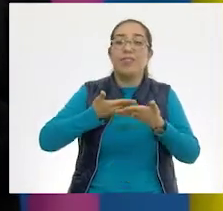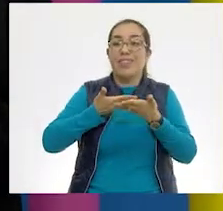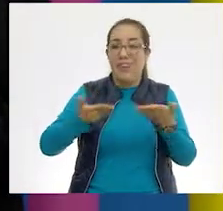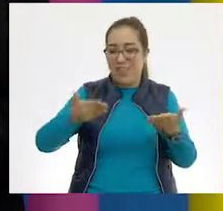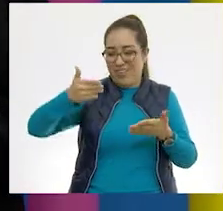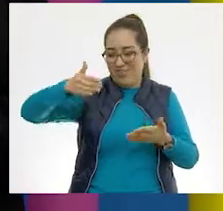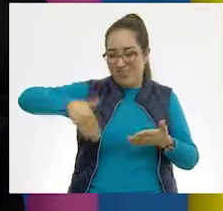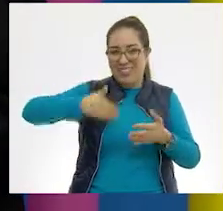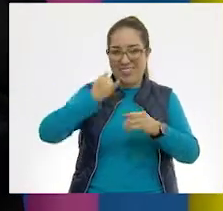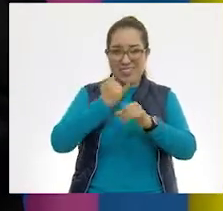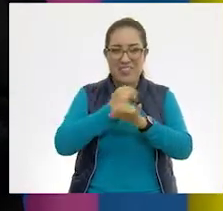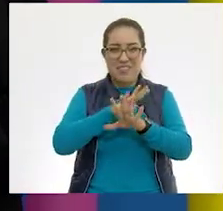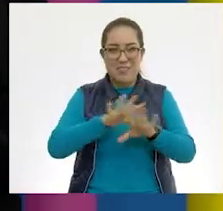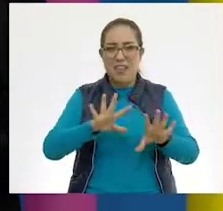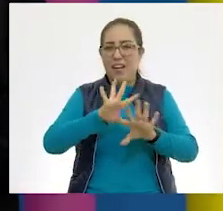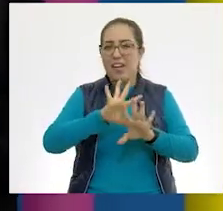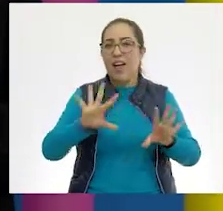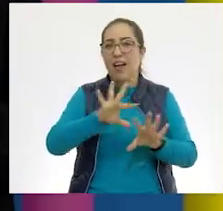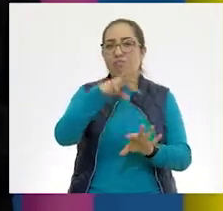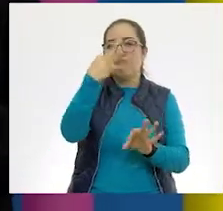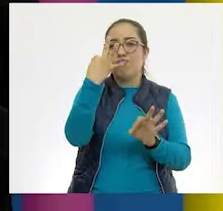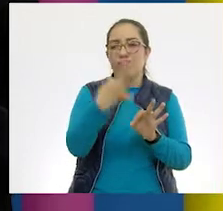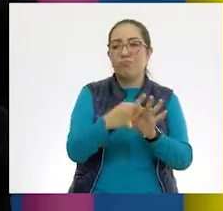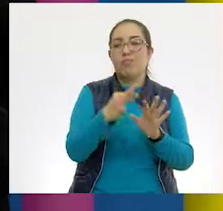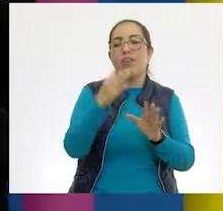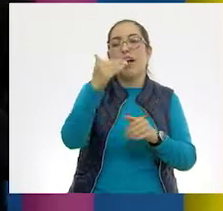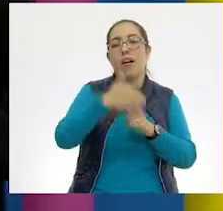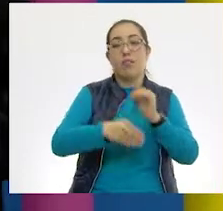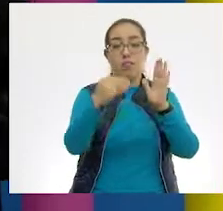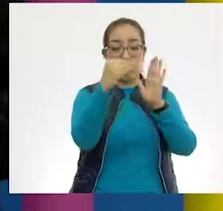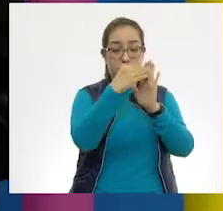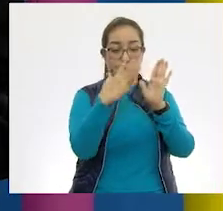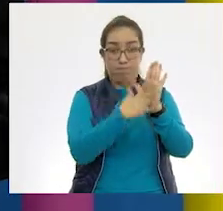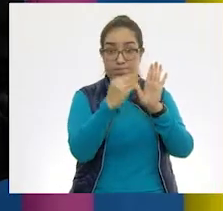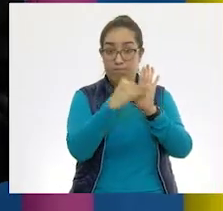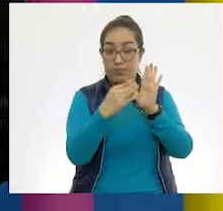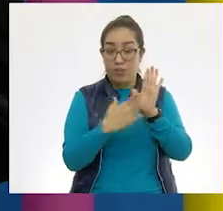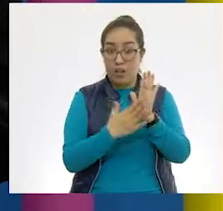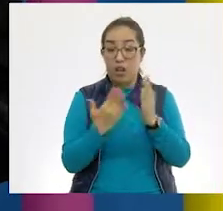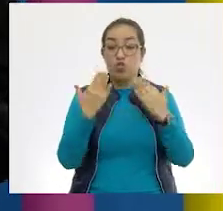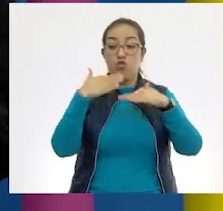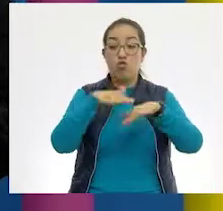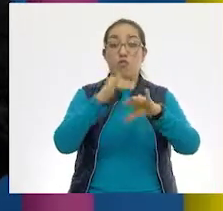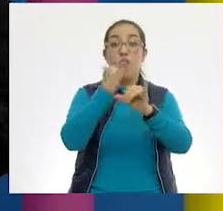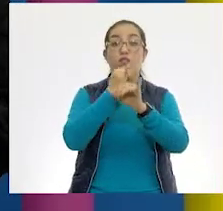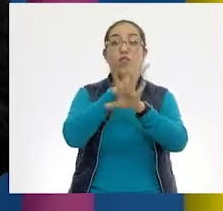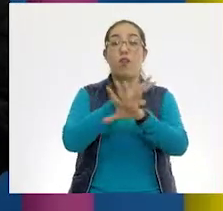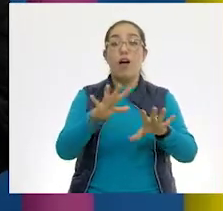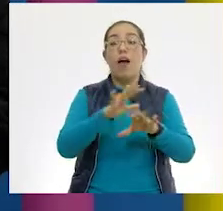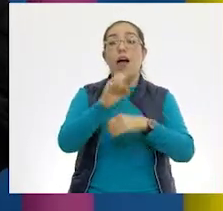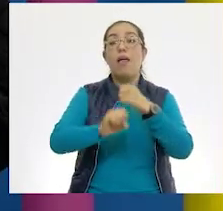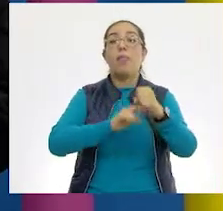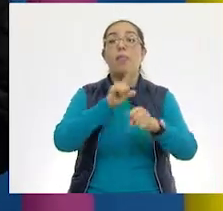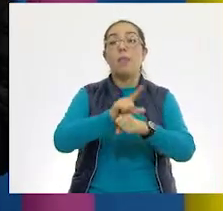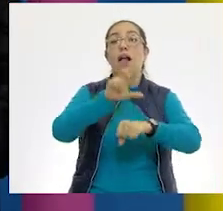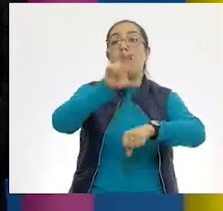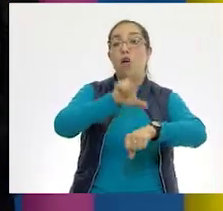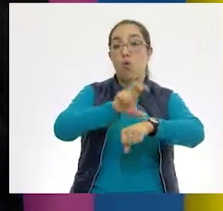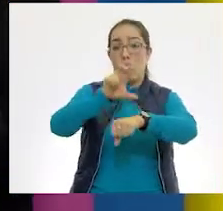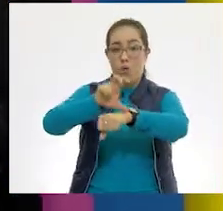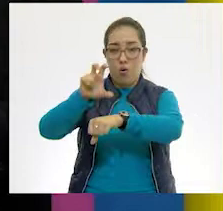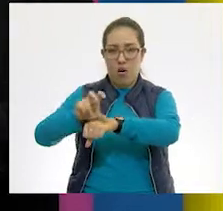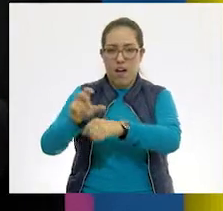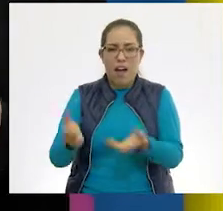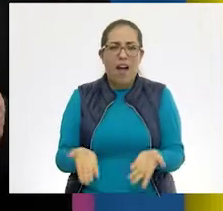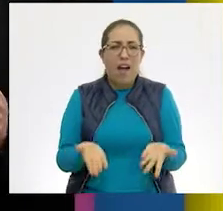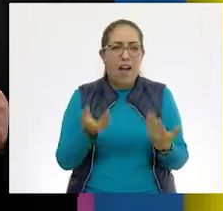comentar, terminaremos el organizador gráfico sobre los animales ovíparos y precisaremos cuántos huevos ponen los animales